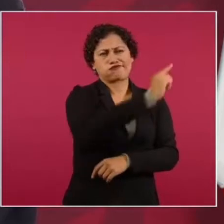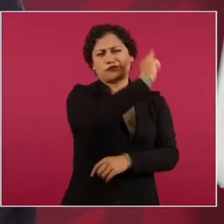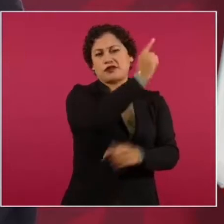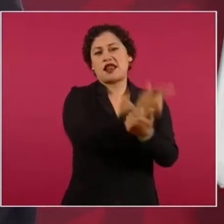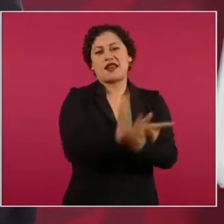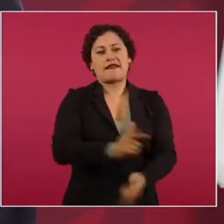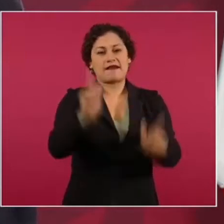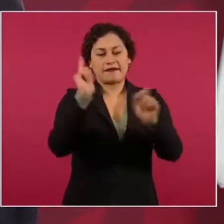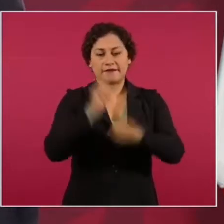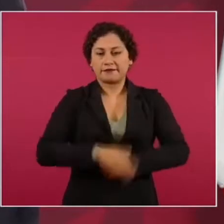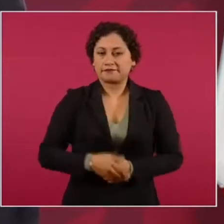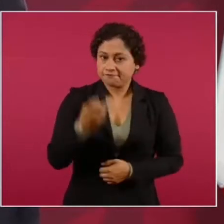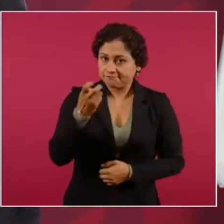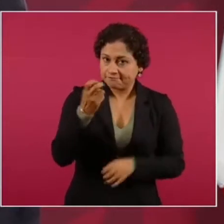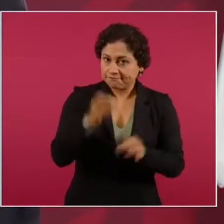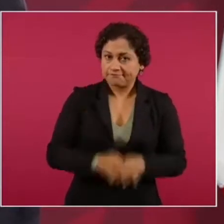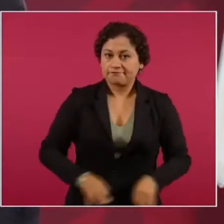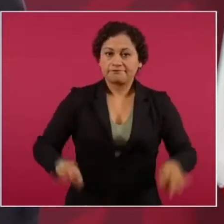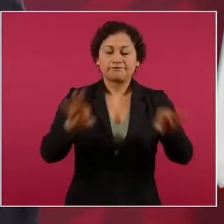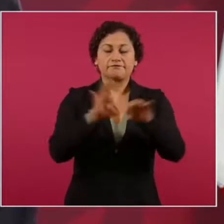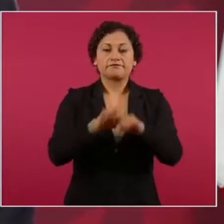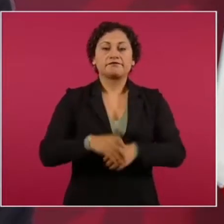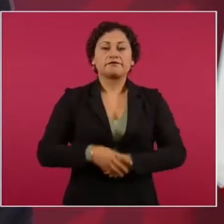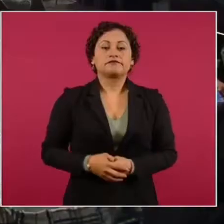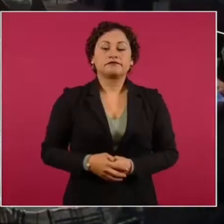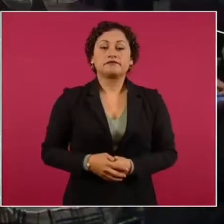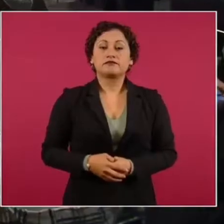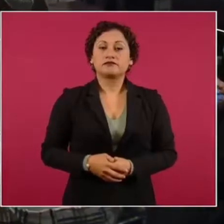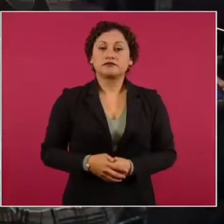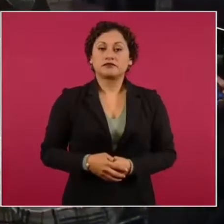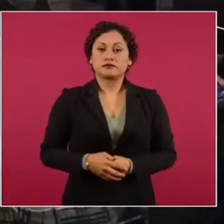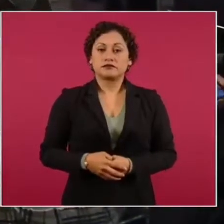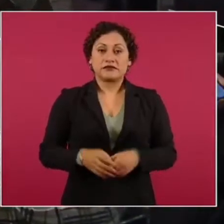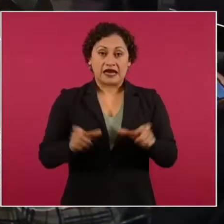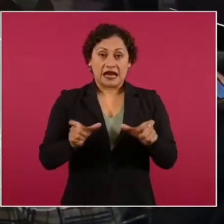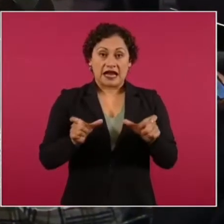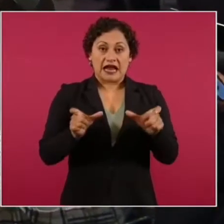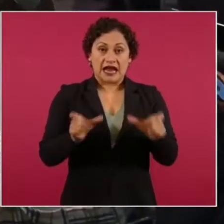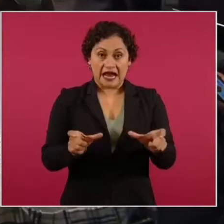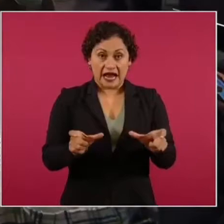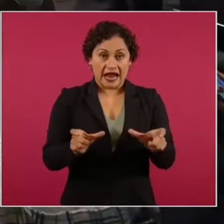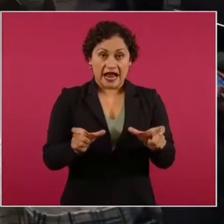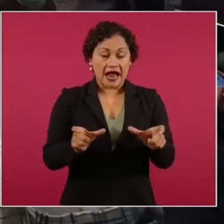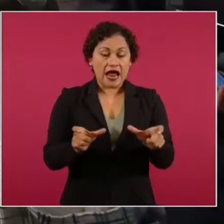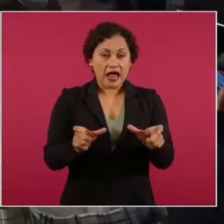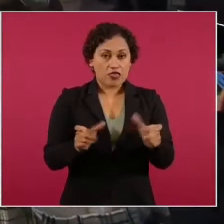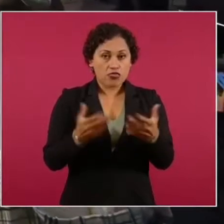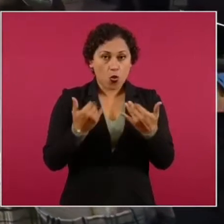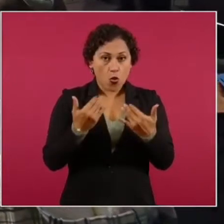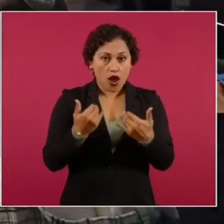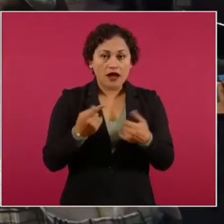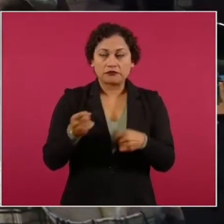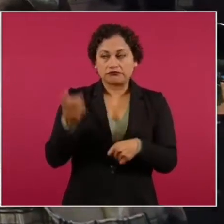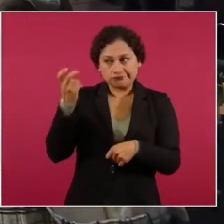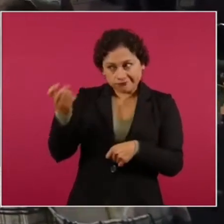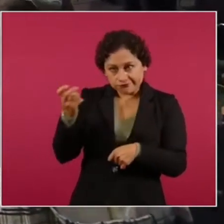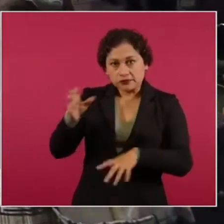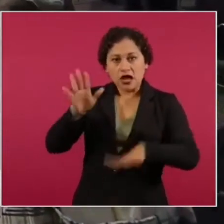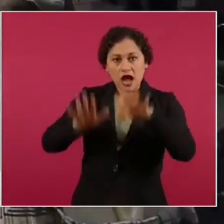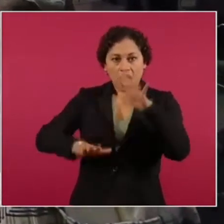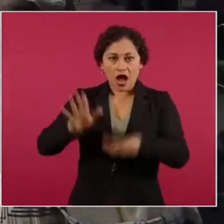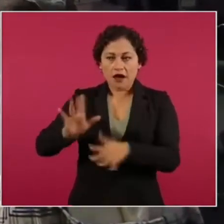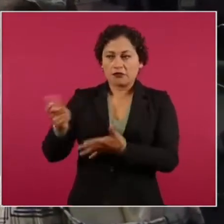importante. Ni retenes ilegales, presidente, porque ¿Mande? ni retenes ilegales que cobraban sí, ilegalmente por ilegales, el paso. sí, que cobraban